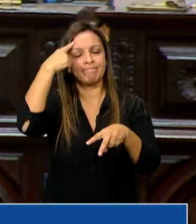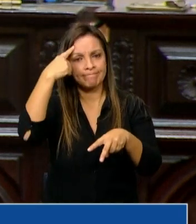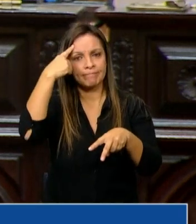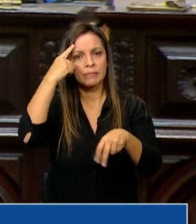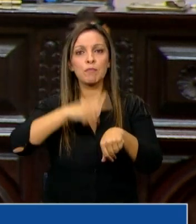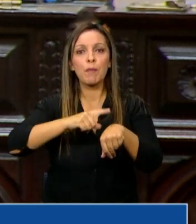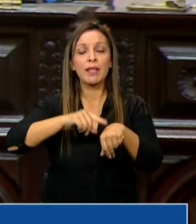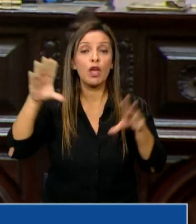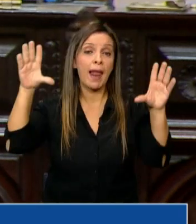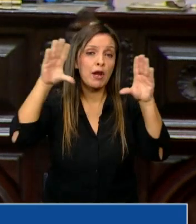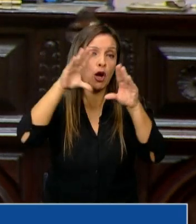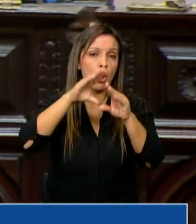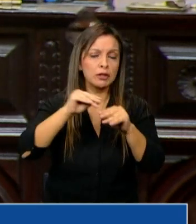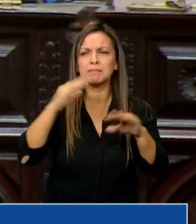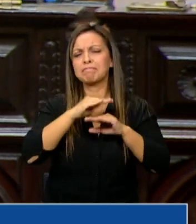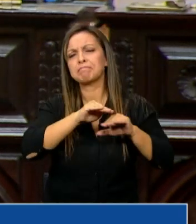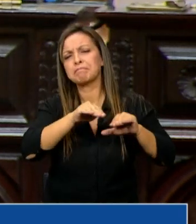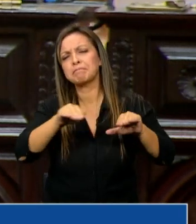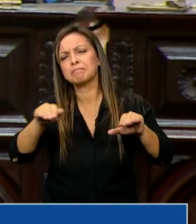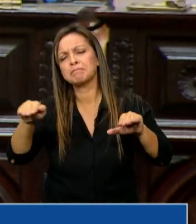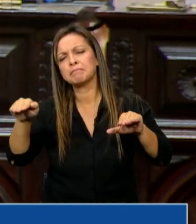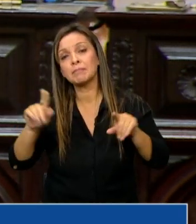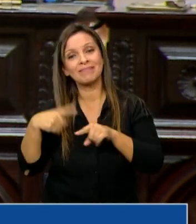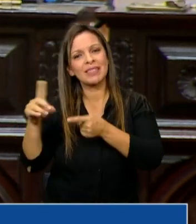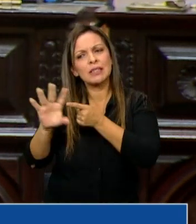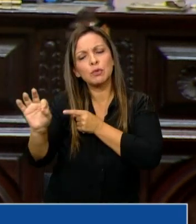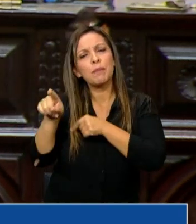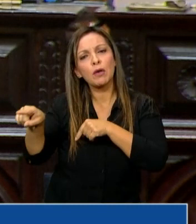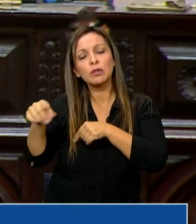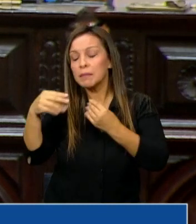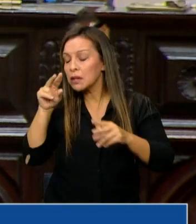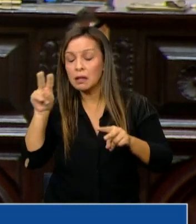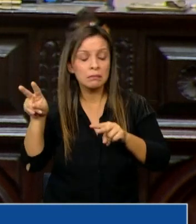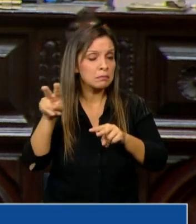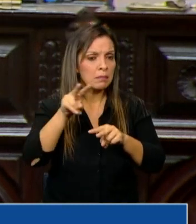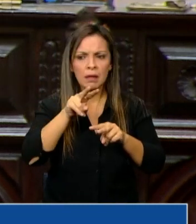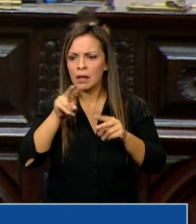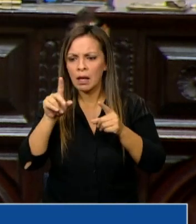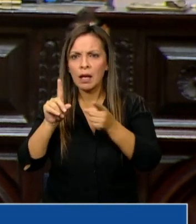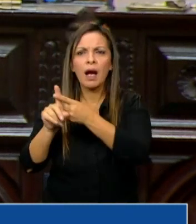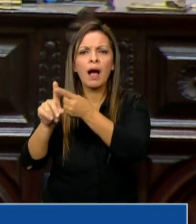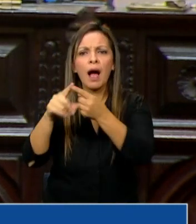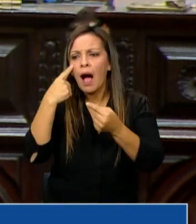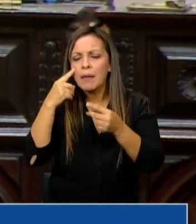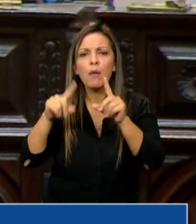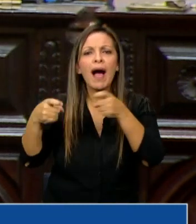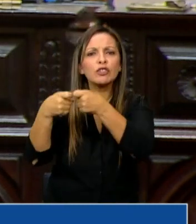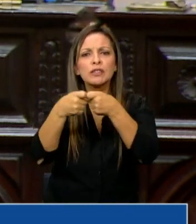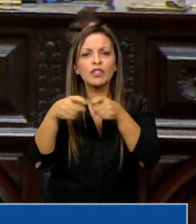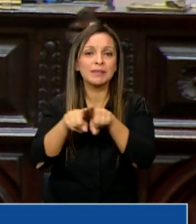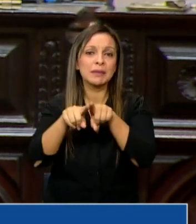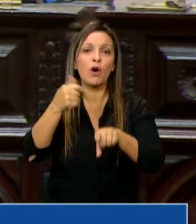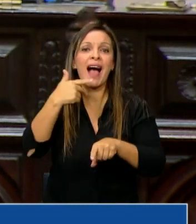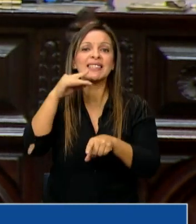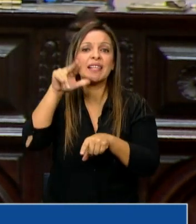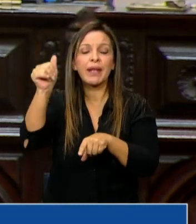en la tranquilidad del sanatorio dormido, su compañero empieza a buscar y a contactar asociaciones como ASDRA. En